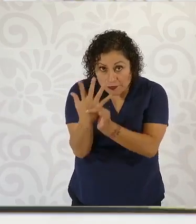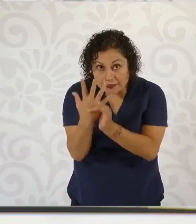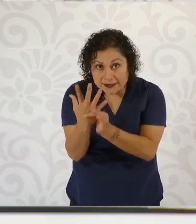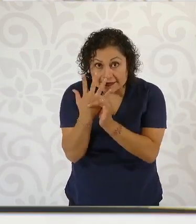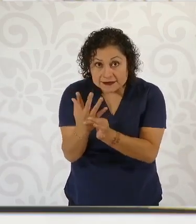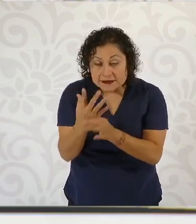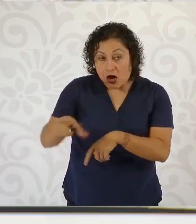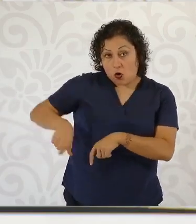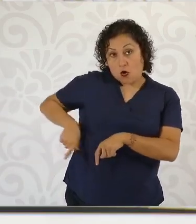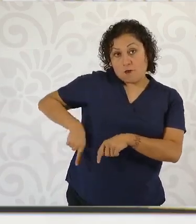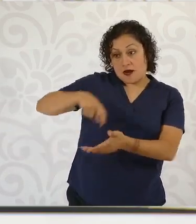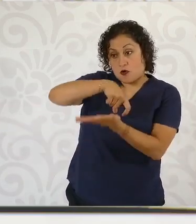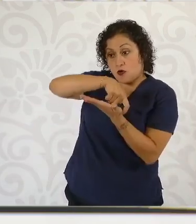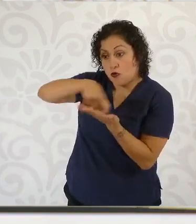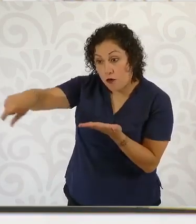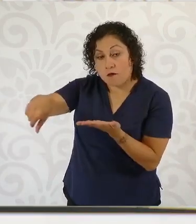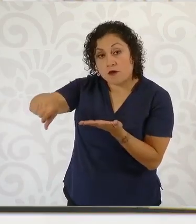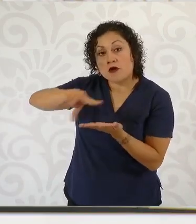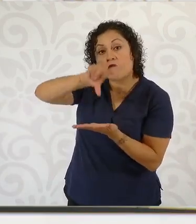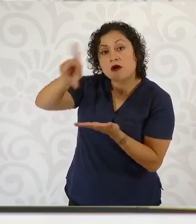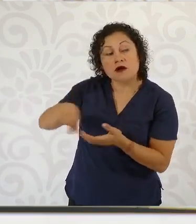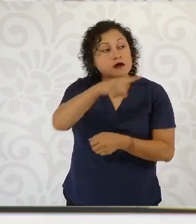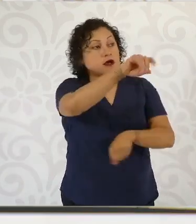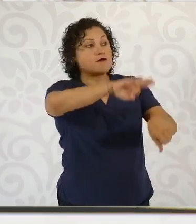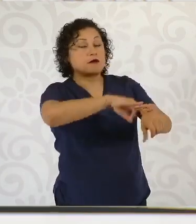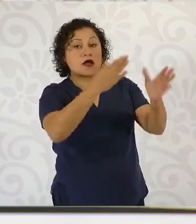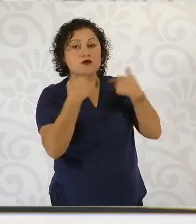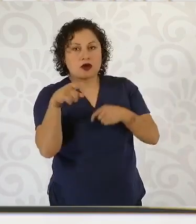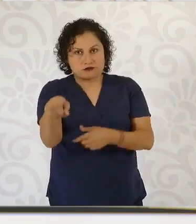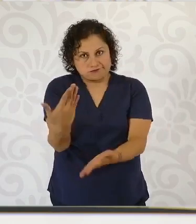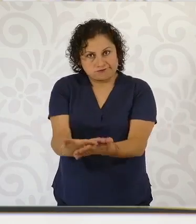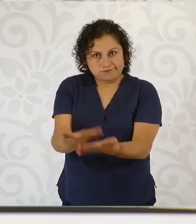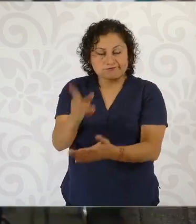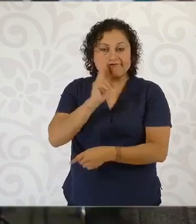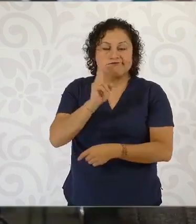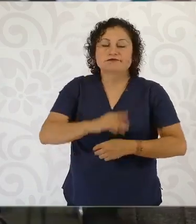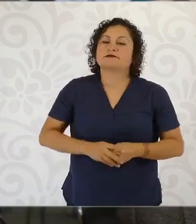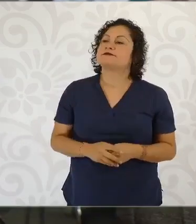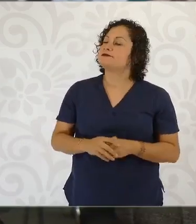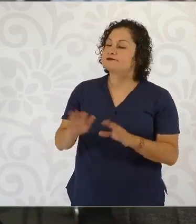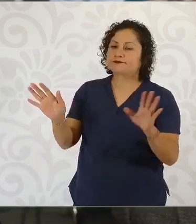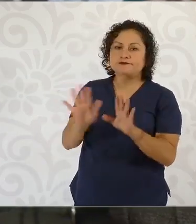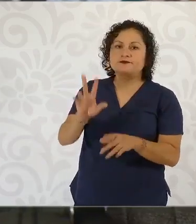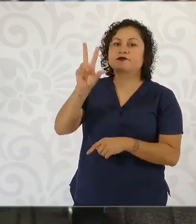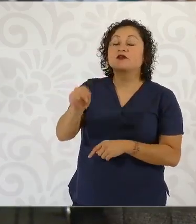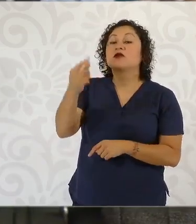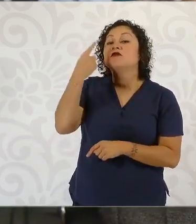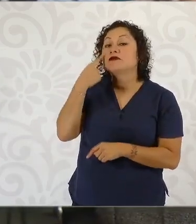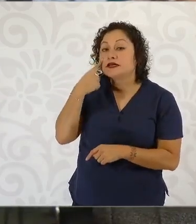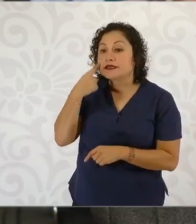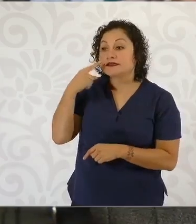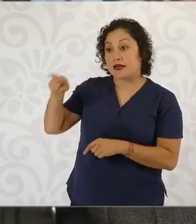se compraron medicamentos que no llegaron a las farmacias tiene que demostrarse. No, se compraron medicamentos y cuando las personas iban a las farmacias